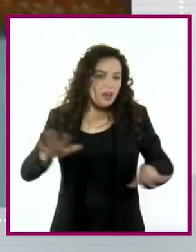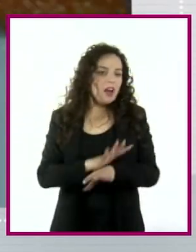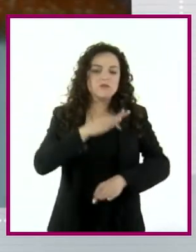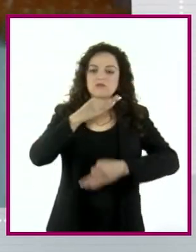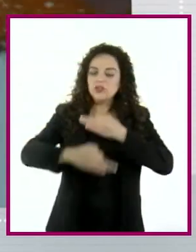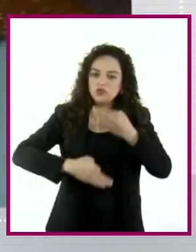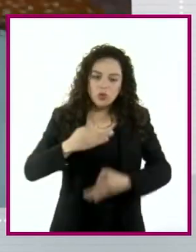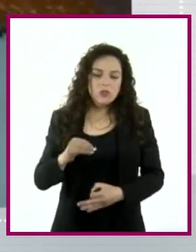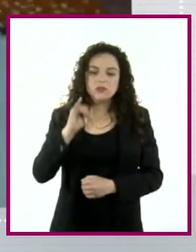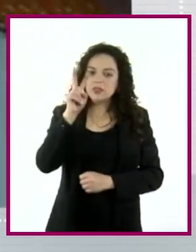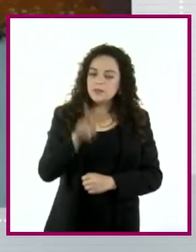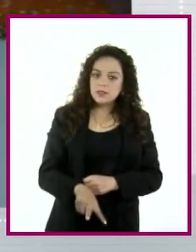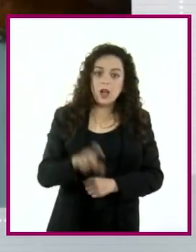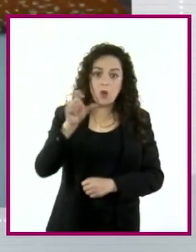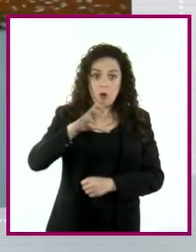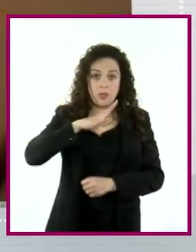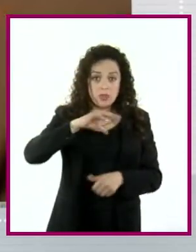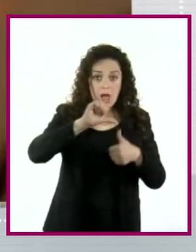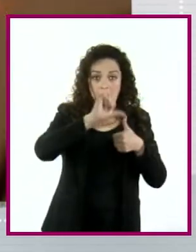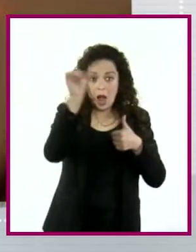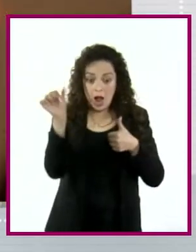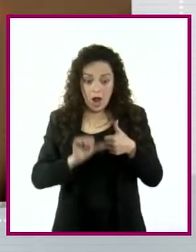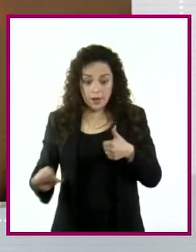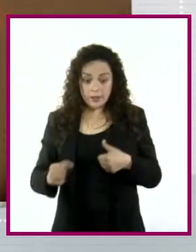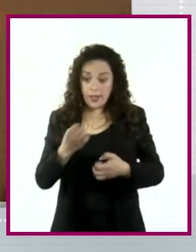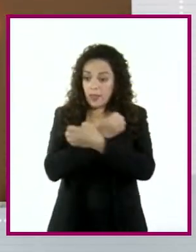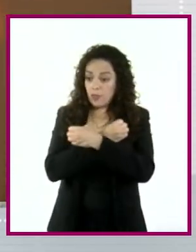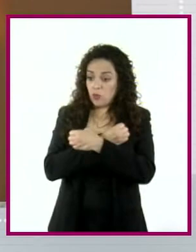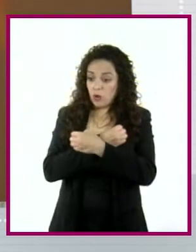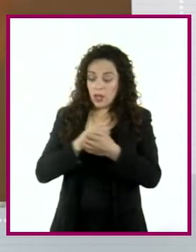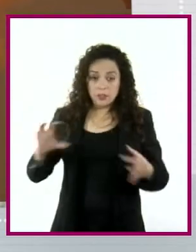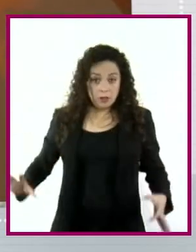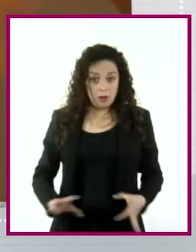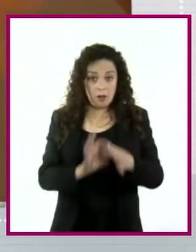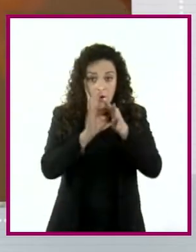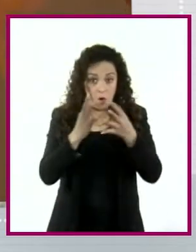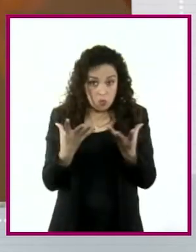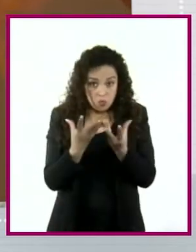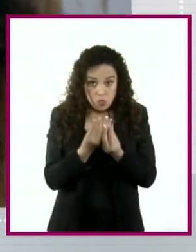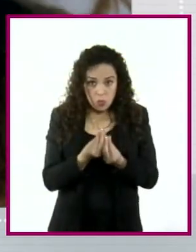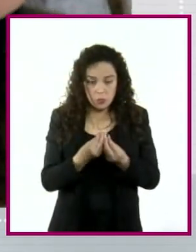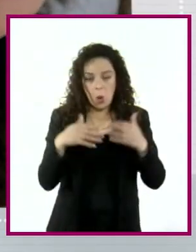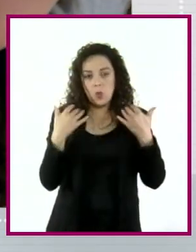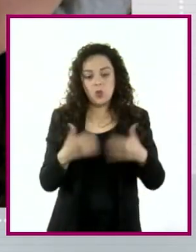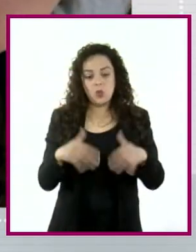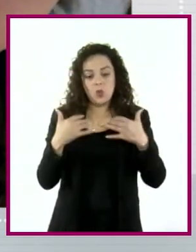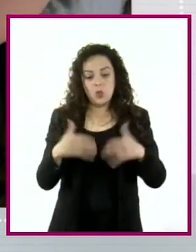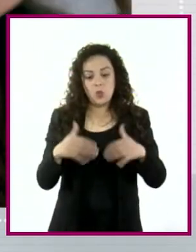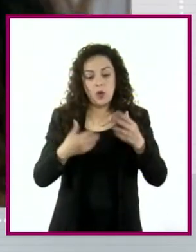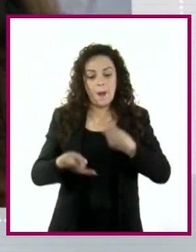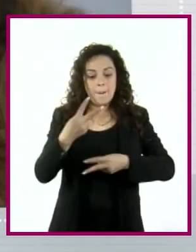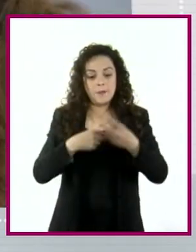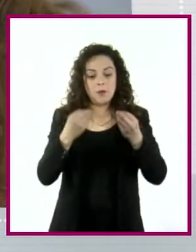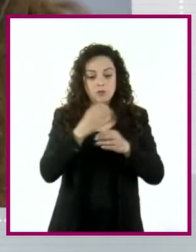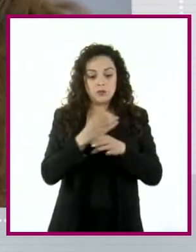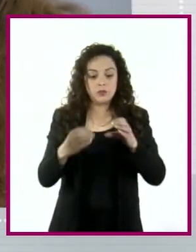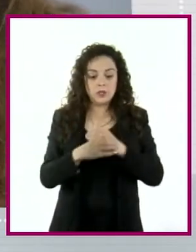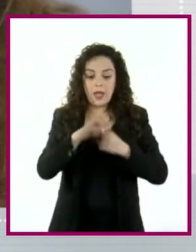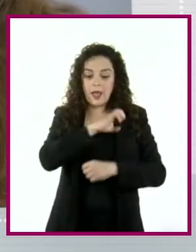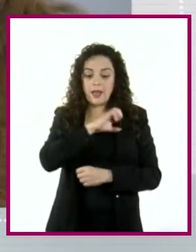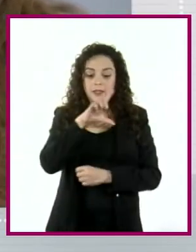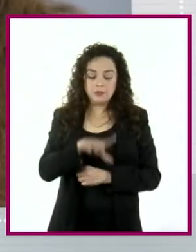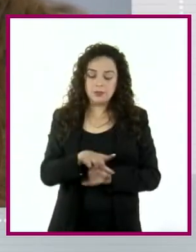cuando el arte y la educación se juntan, detonan muchas, muchas cosas realmente